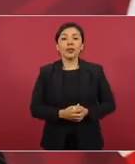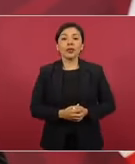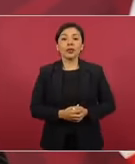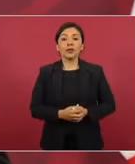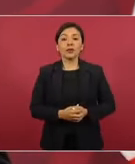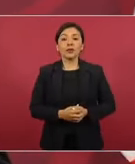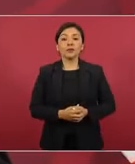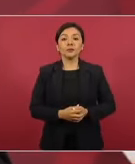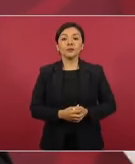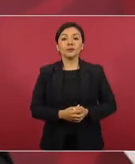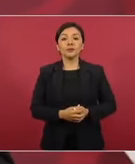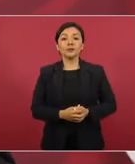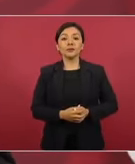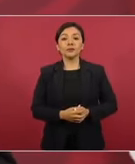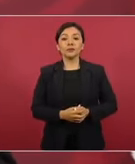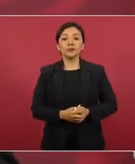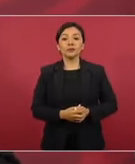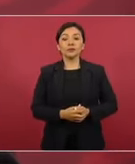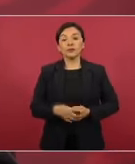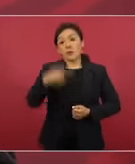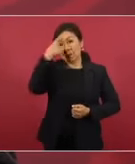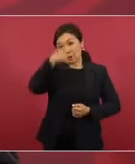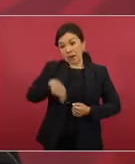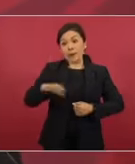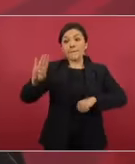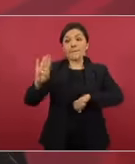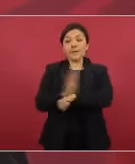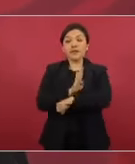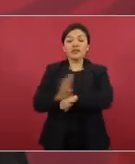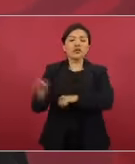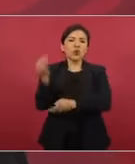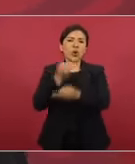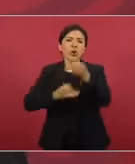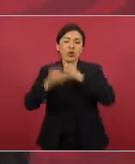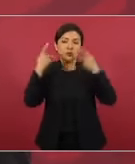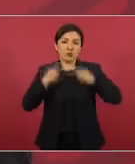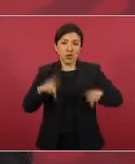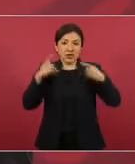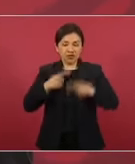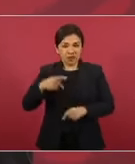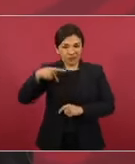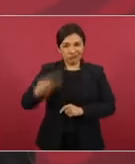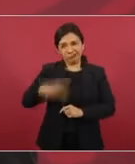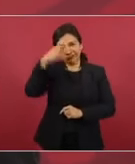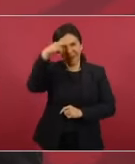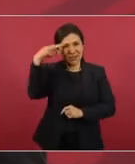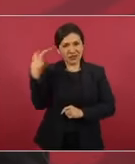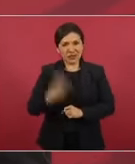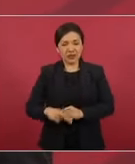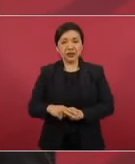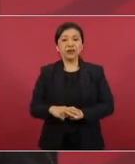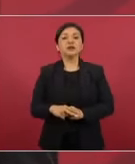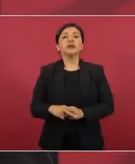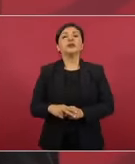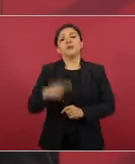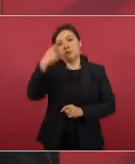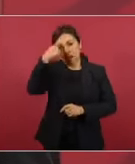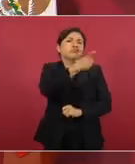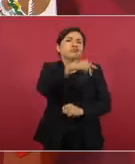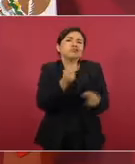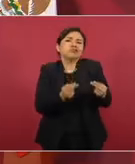en beneficio del pueblo de México, en beneficio de la